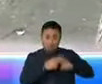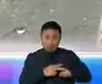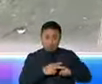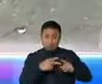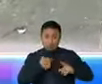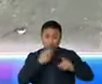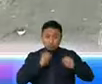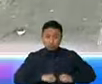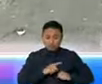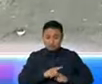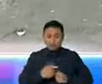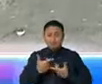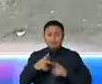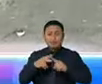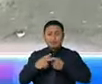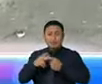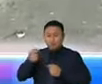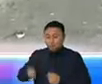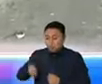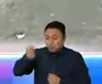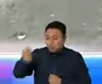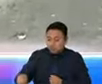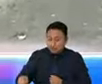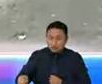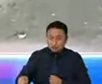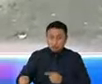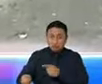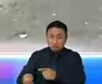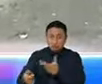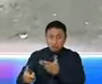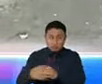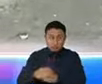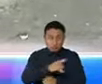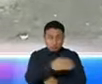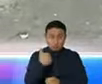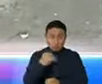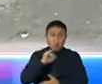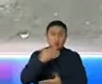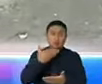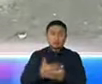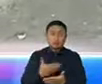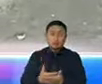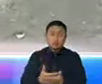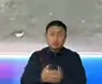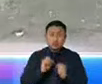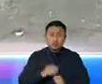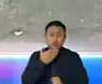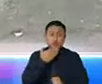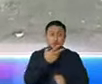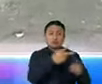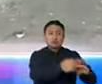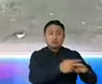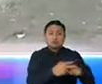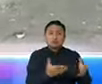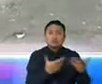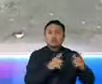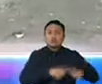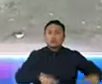para poder dar de entrada al departamento, en donde se tiene la justificación de cómo me entregó, dónde me